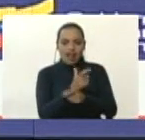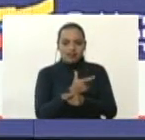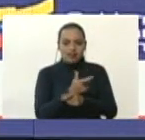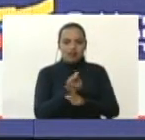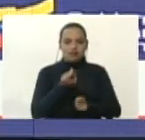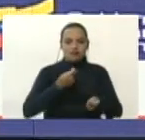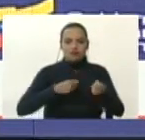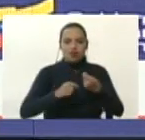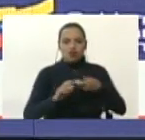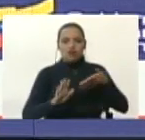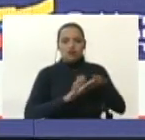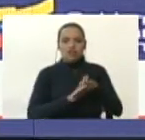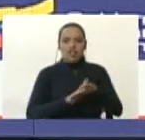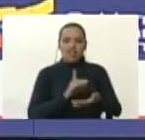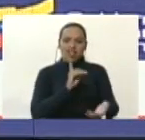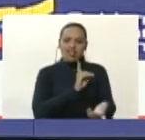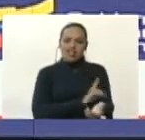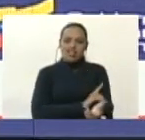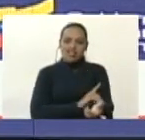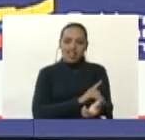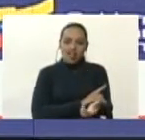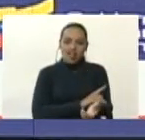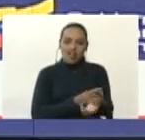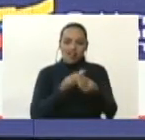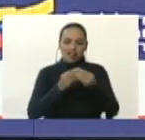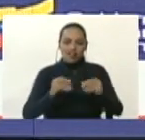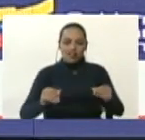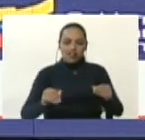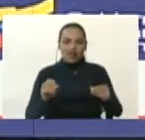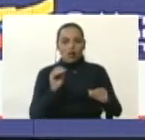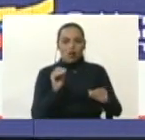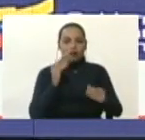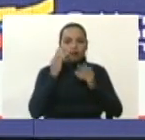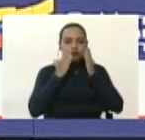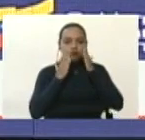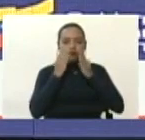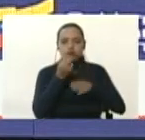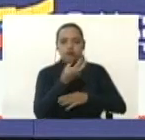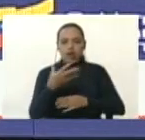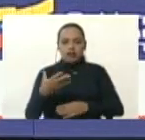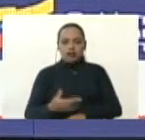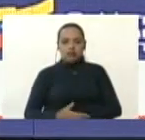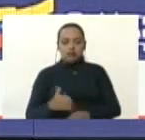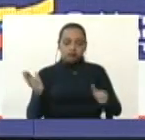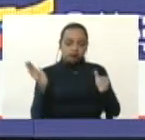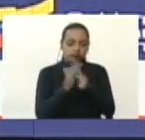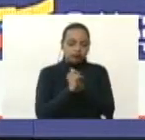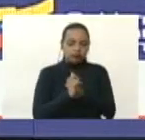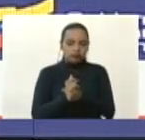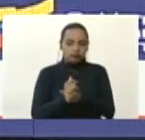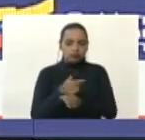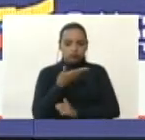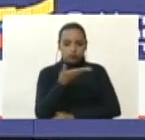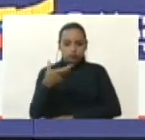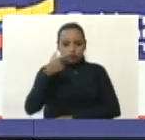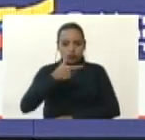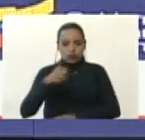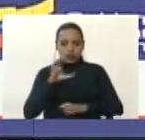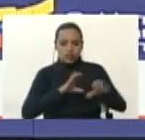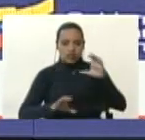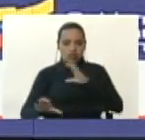la diabetes, de vitiligo, etcétera. Bueno, que lo han descubierto sus científicos estudiando,